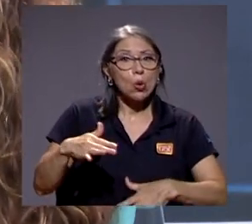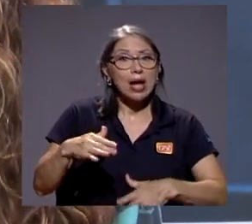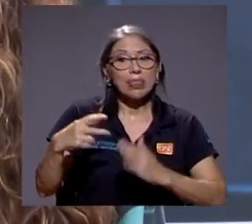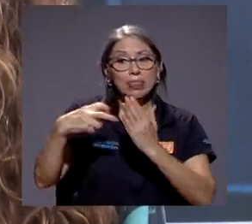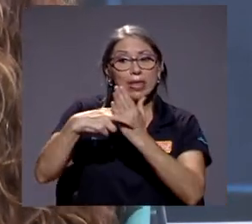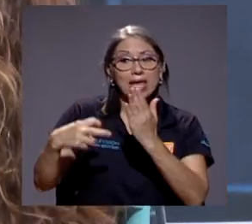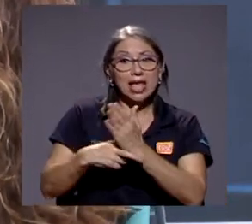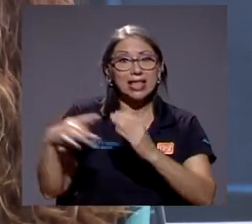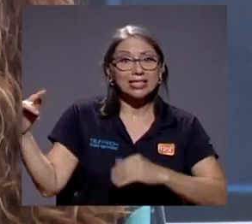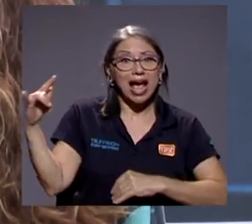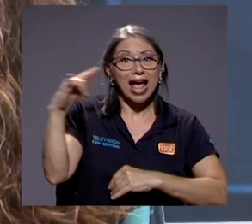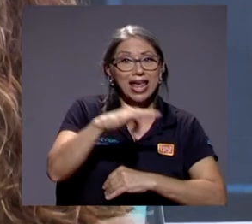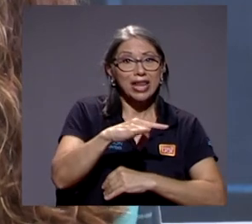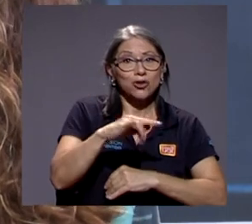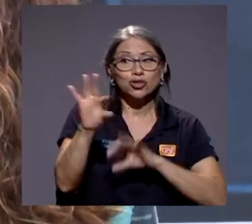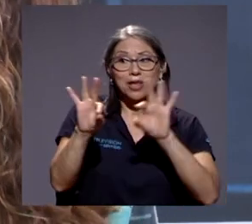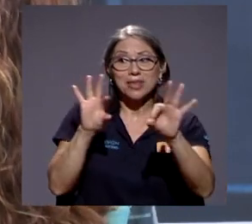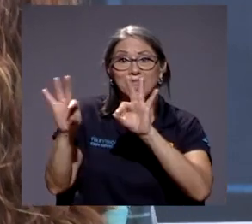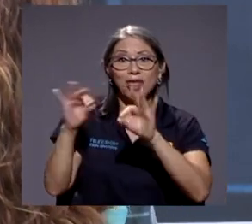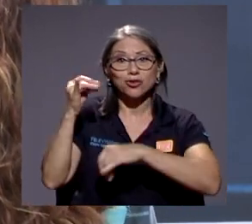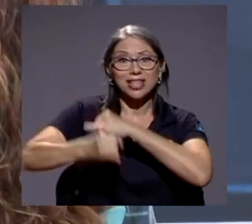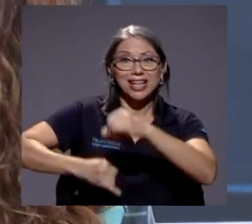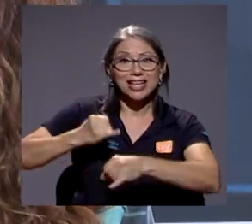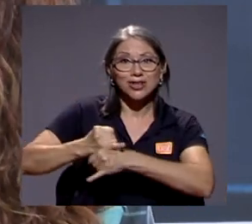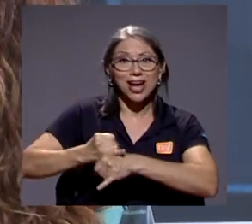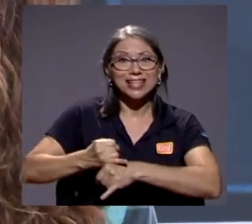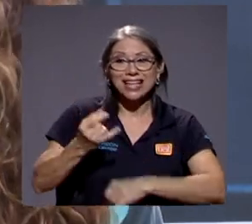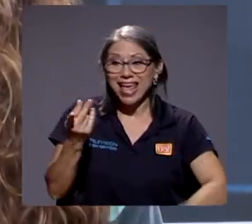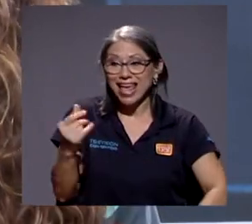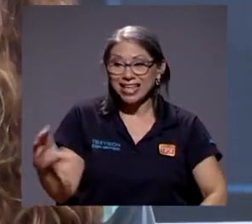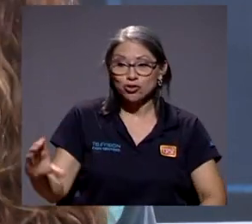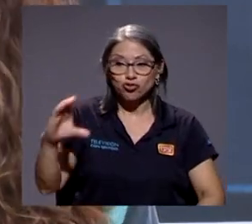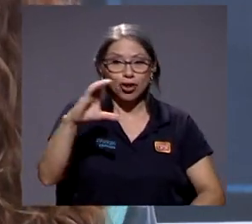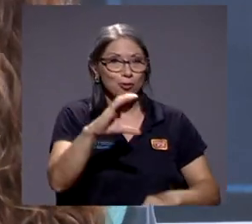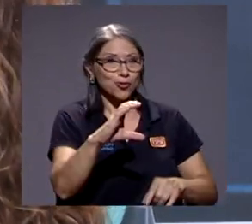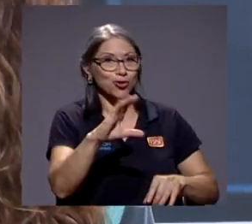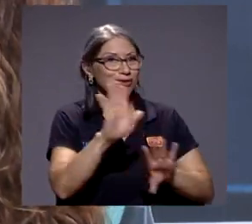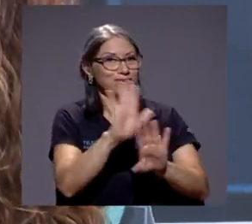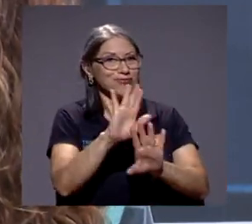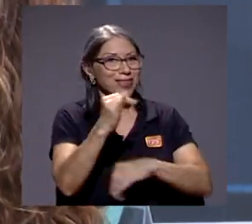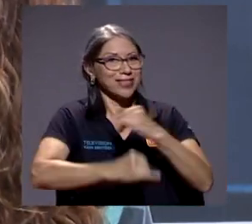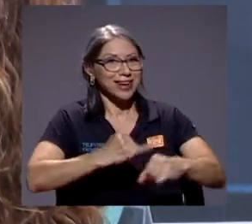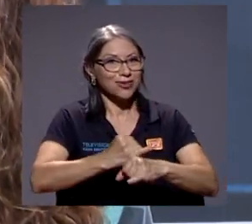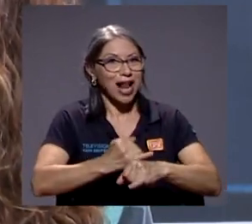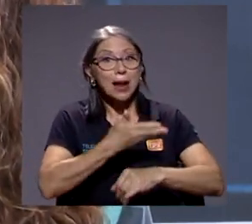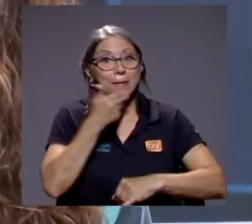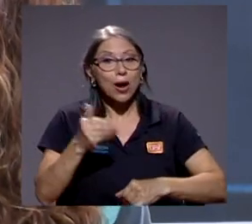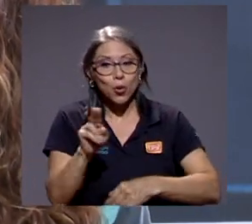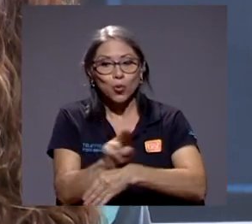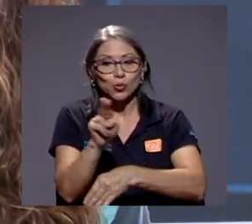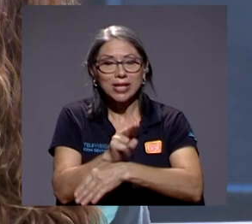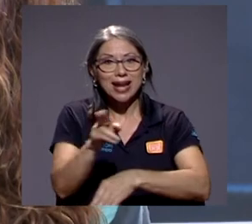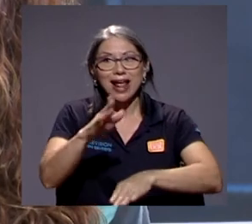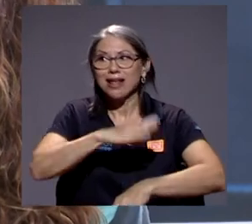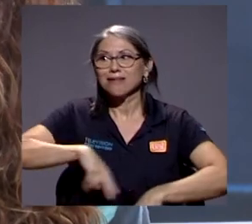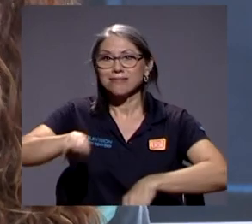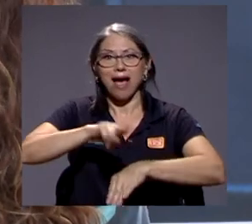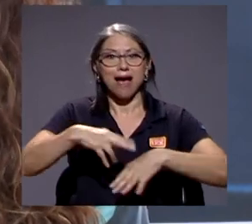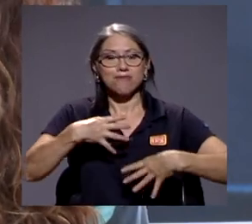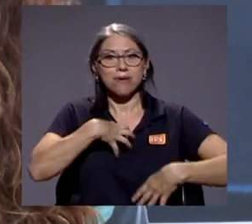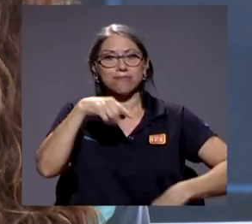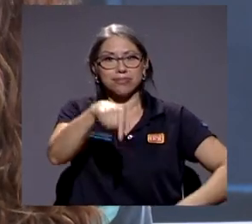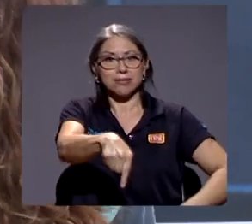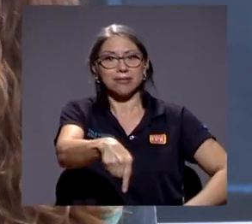queremos que todos los recursos se inviertan en el sector nacional que sectores incluso que han estado marginados del festival